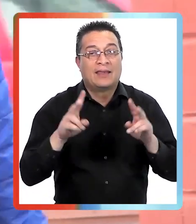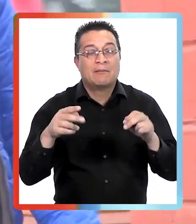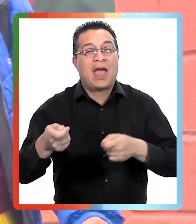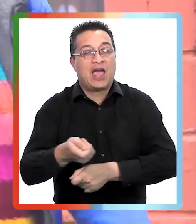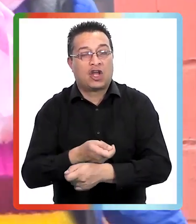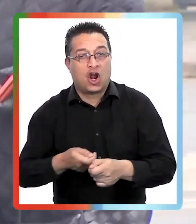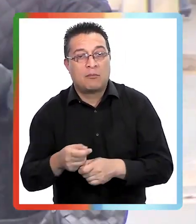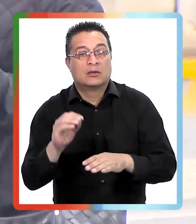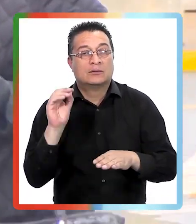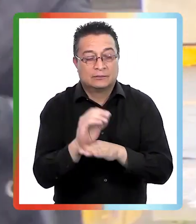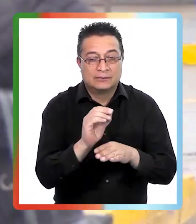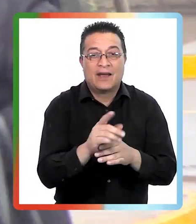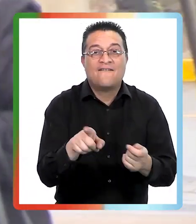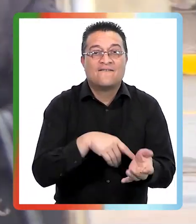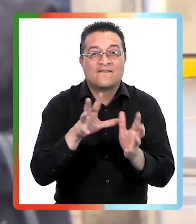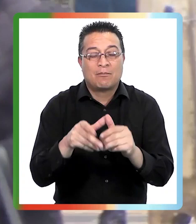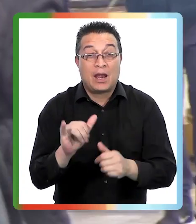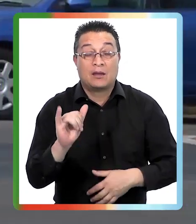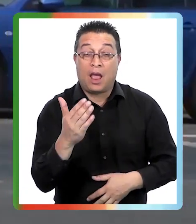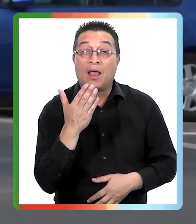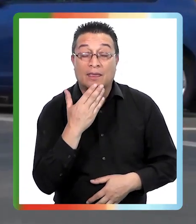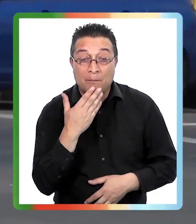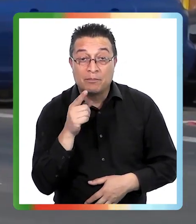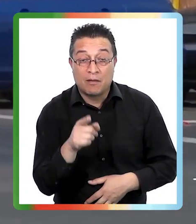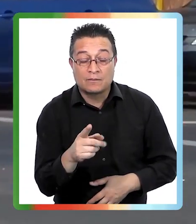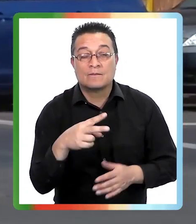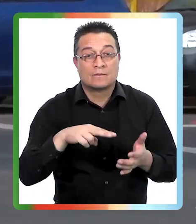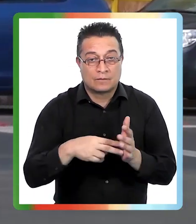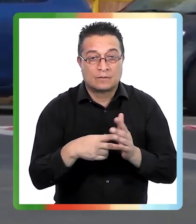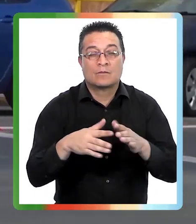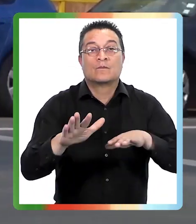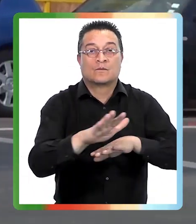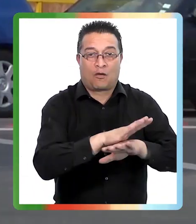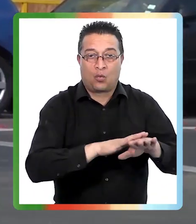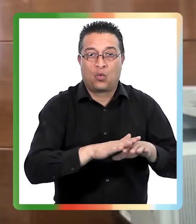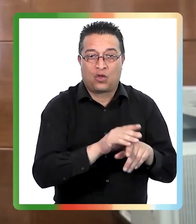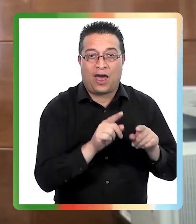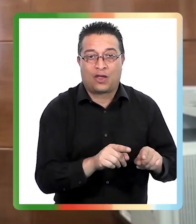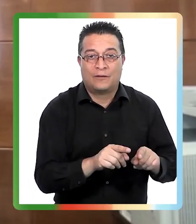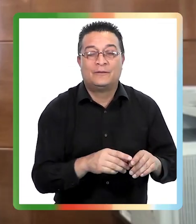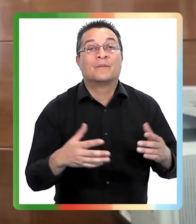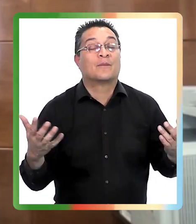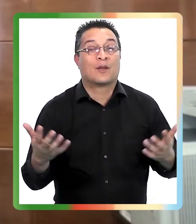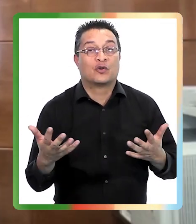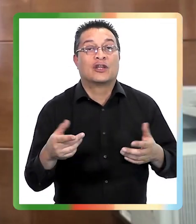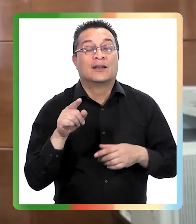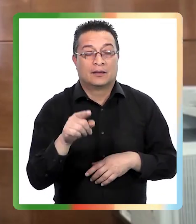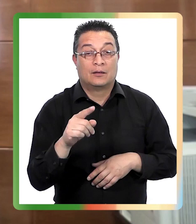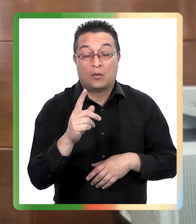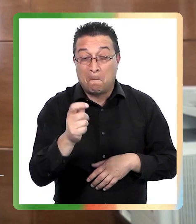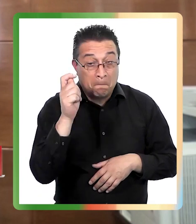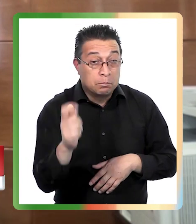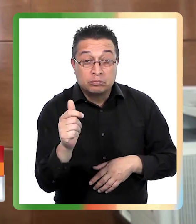términos económicos de la mantención de las familias, pero también fue lo que se denomina una crisis de cuidados, ¿cierto? Claro. Porque